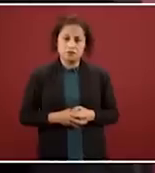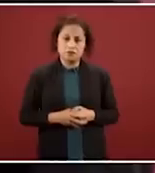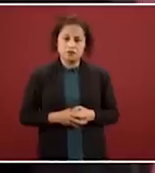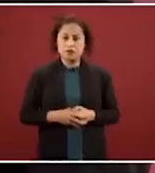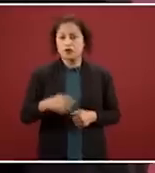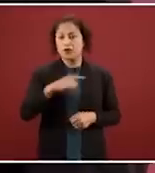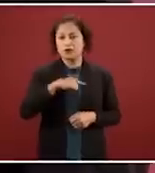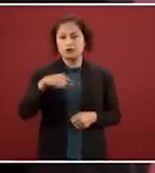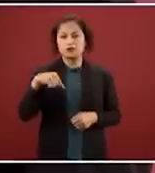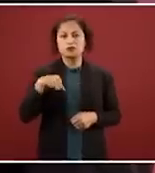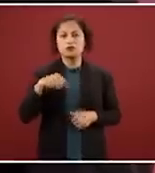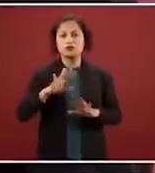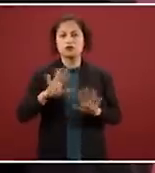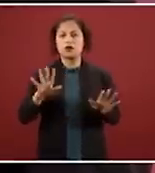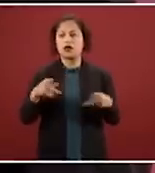flaquear